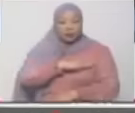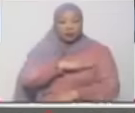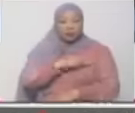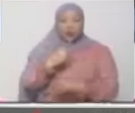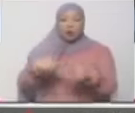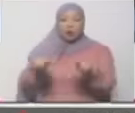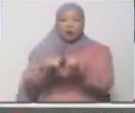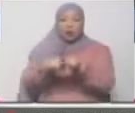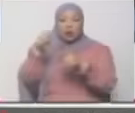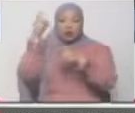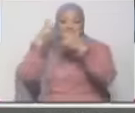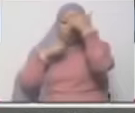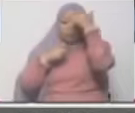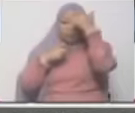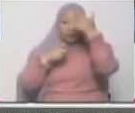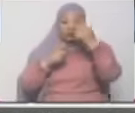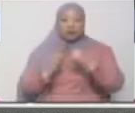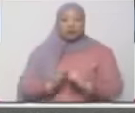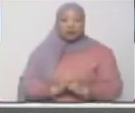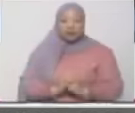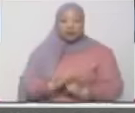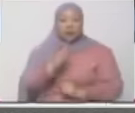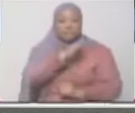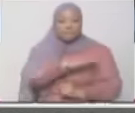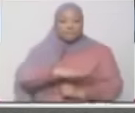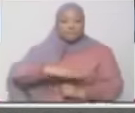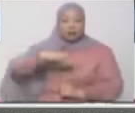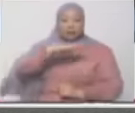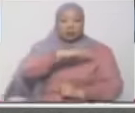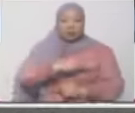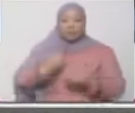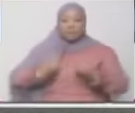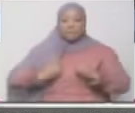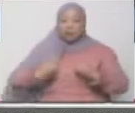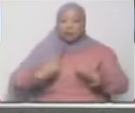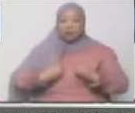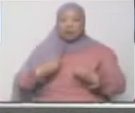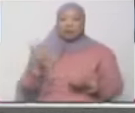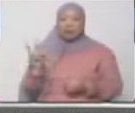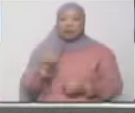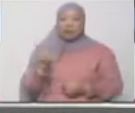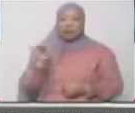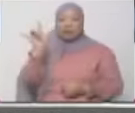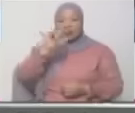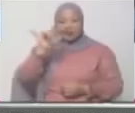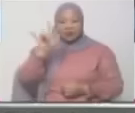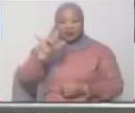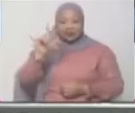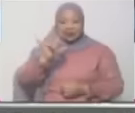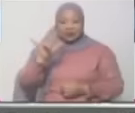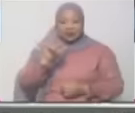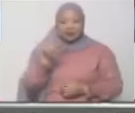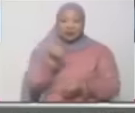Igualdad Hugo Chávez y la gran misión Viva Venezuela, mi patria querida.